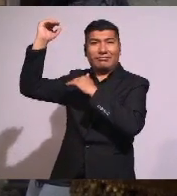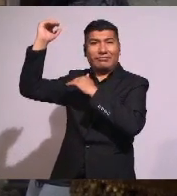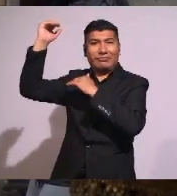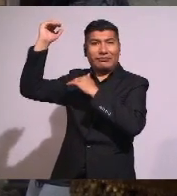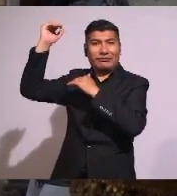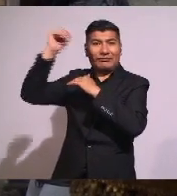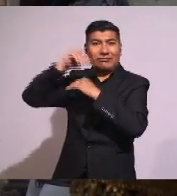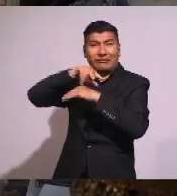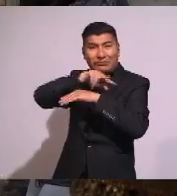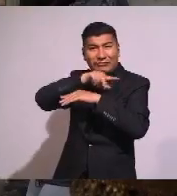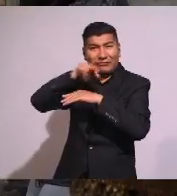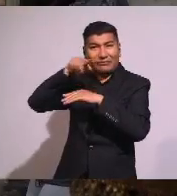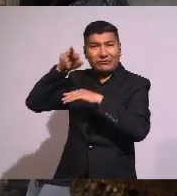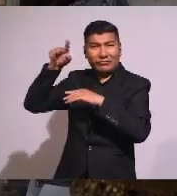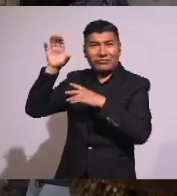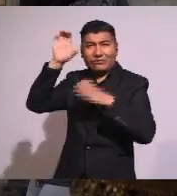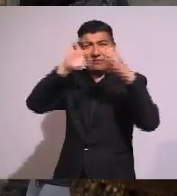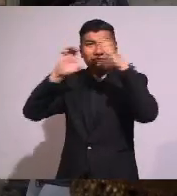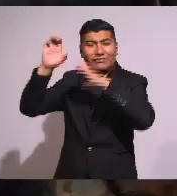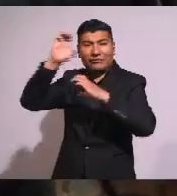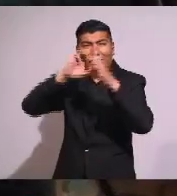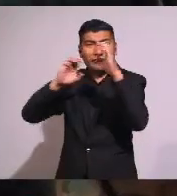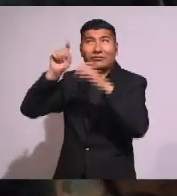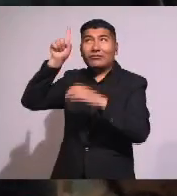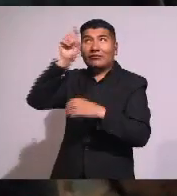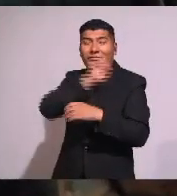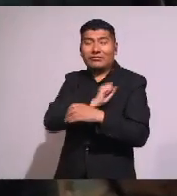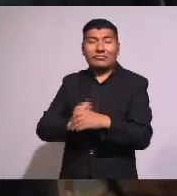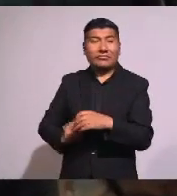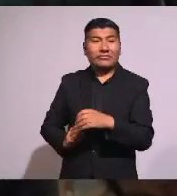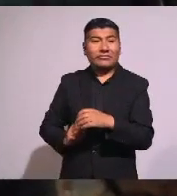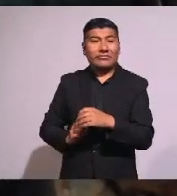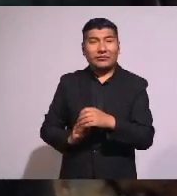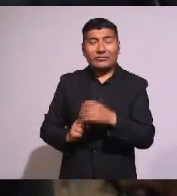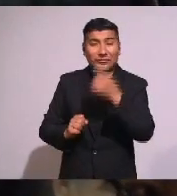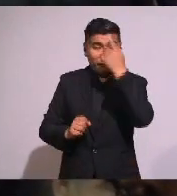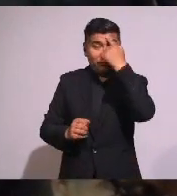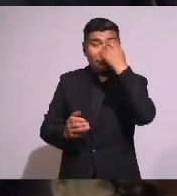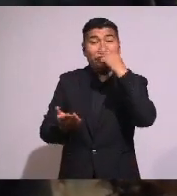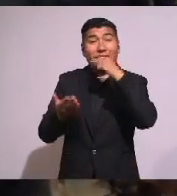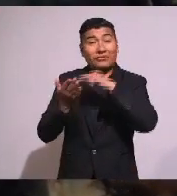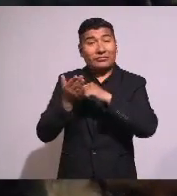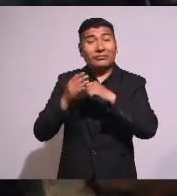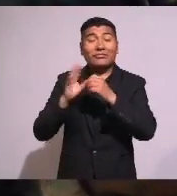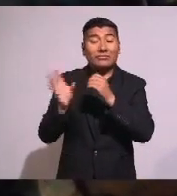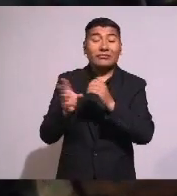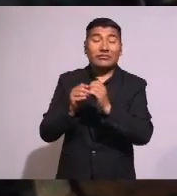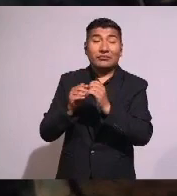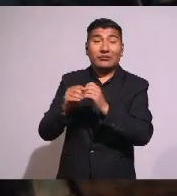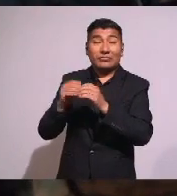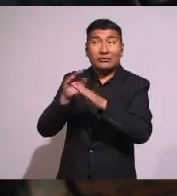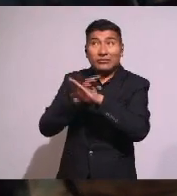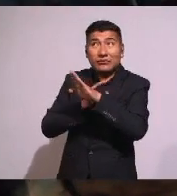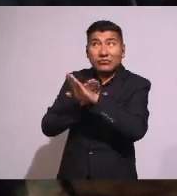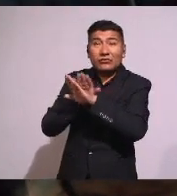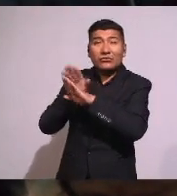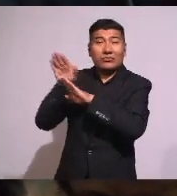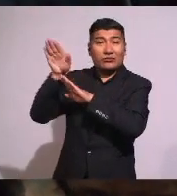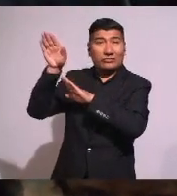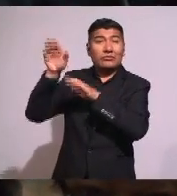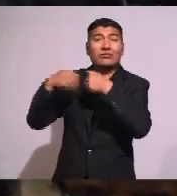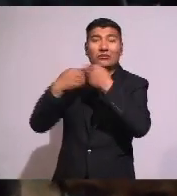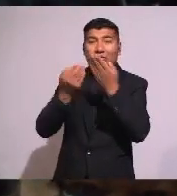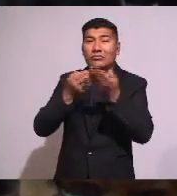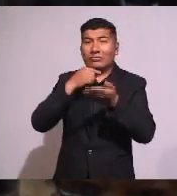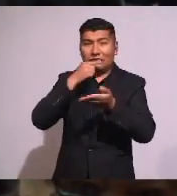Es subir buscando la presencia del Señor, y por eso, más que una subida material, como dice